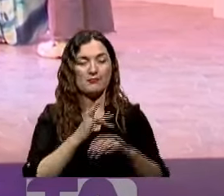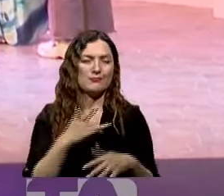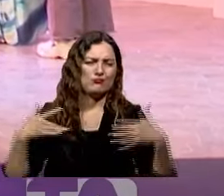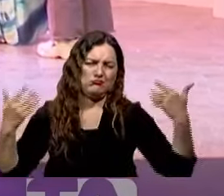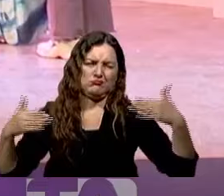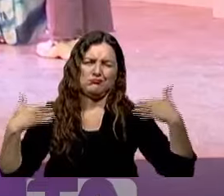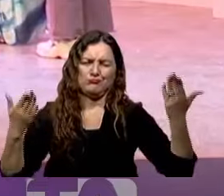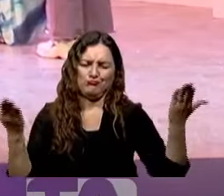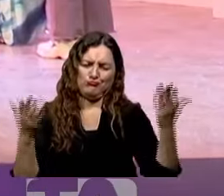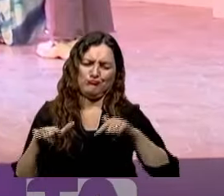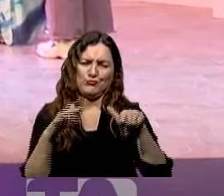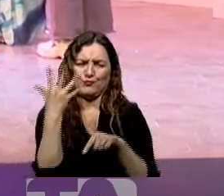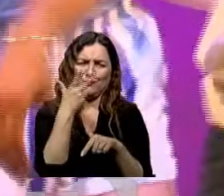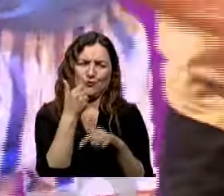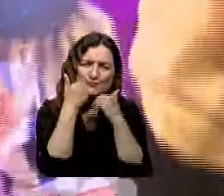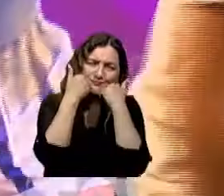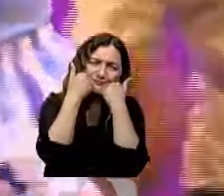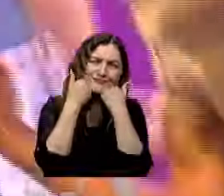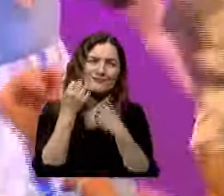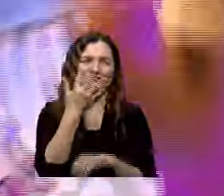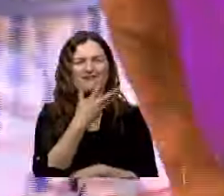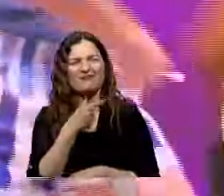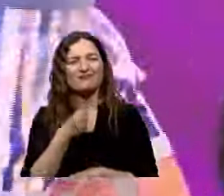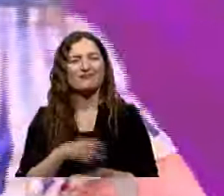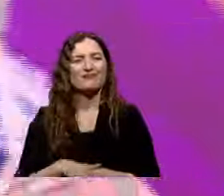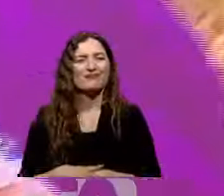está muy lindo y nos ha acogido con mucho cariño.